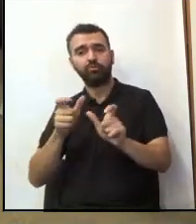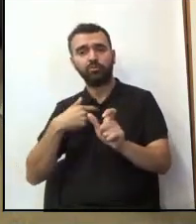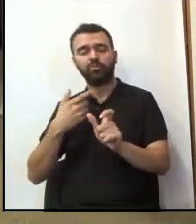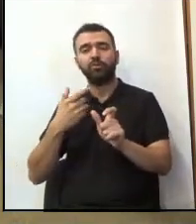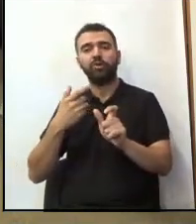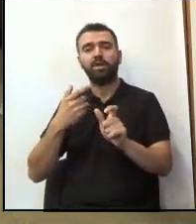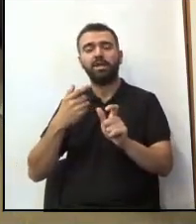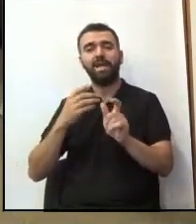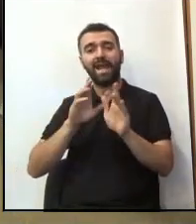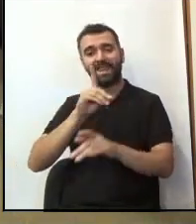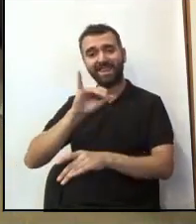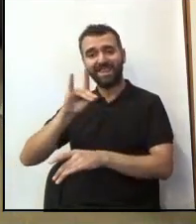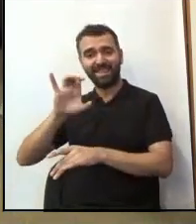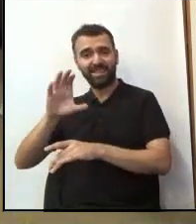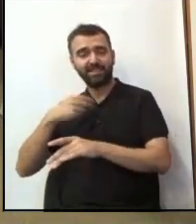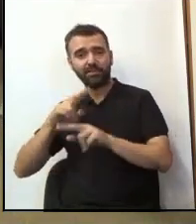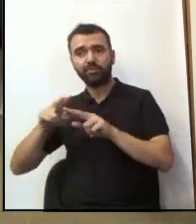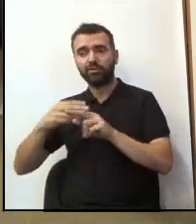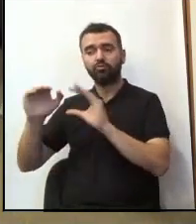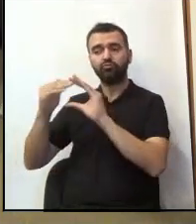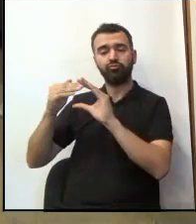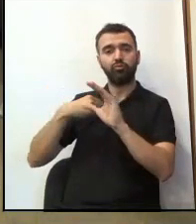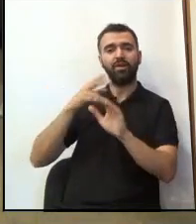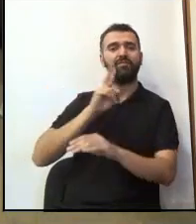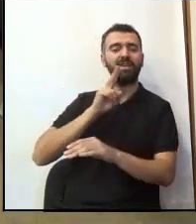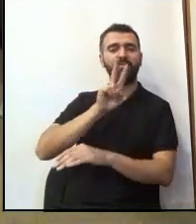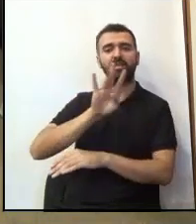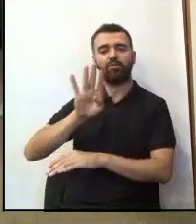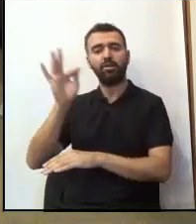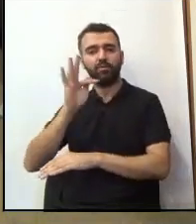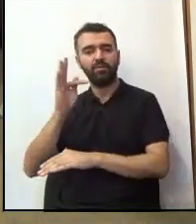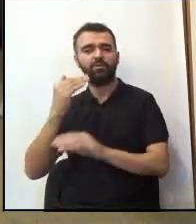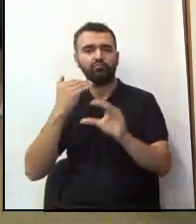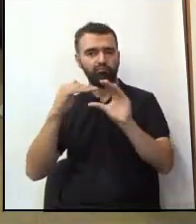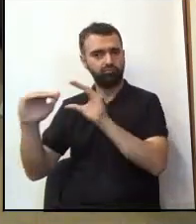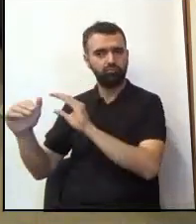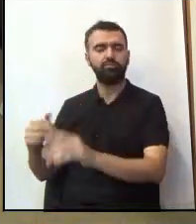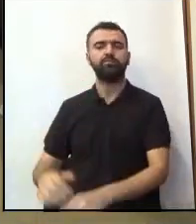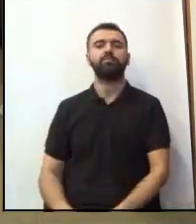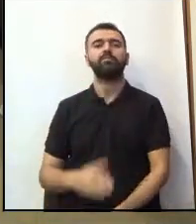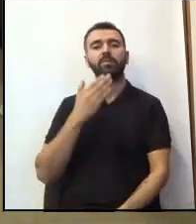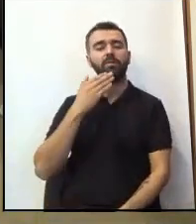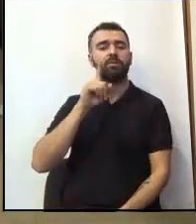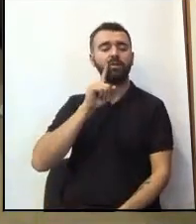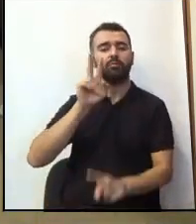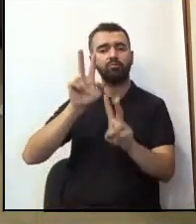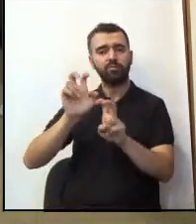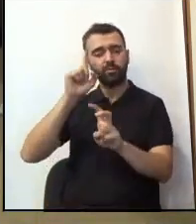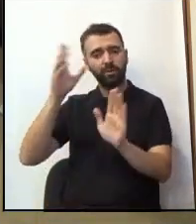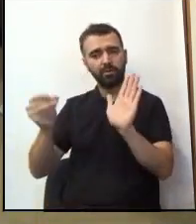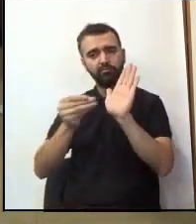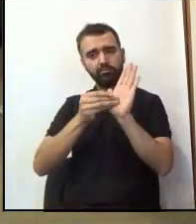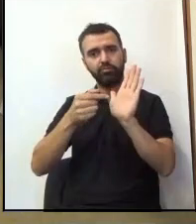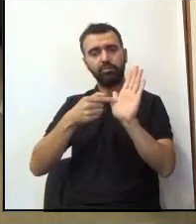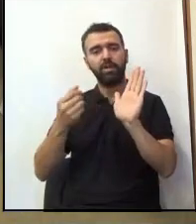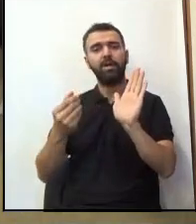Municipal de Desarrollo Social, esto a través de sus correos el día viernes 24 de febrero. También tenemos un tema para agregar a la tabla, que